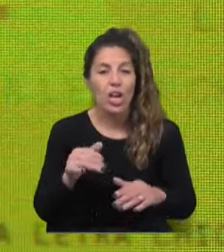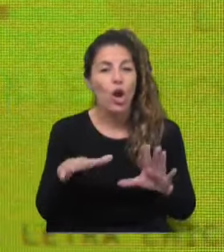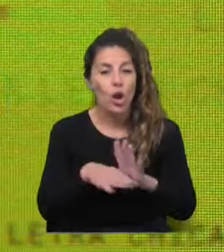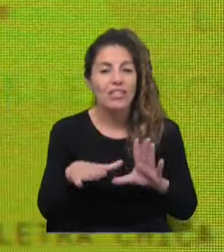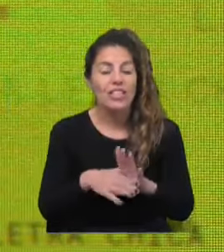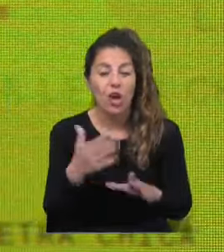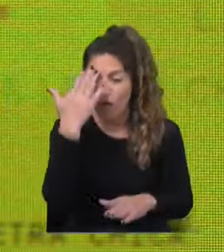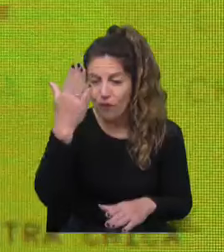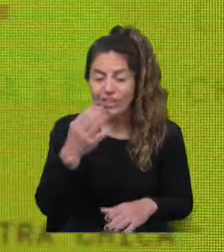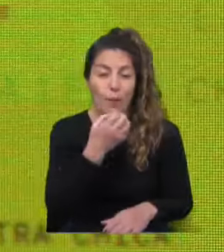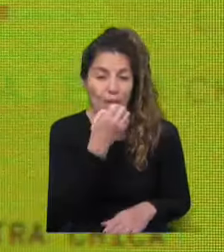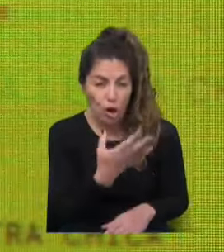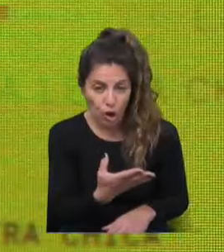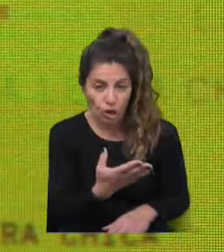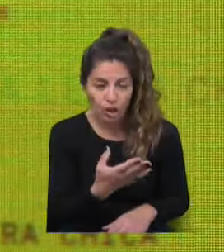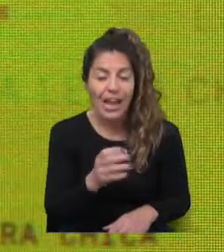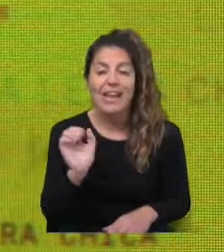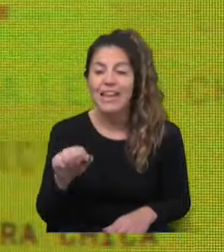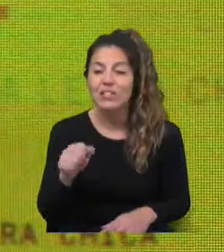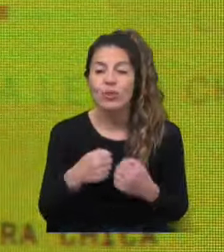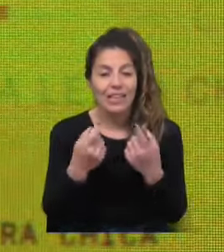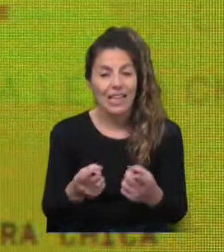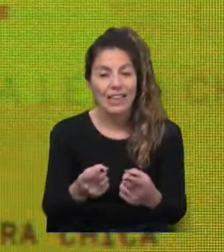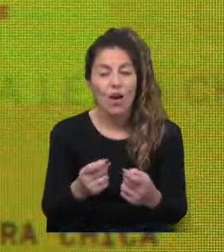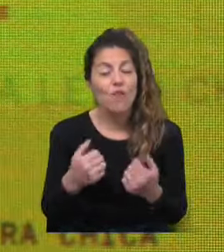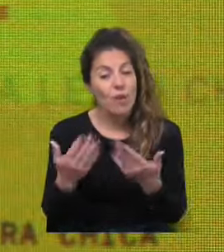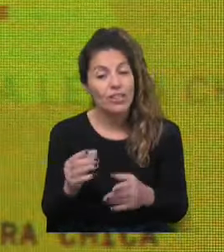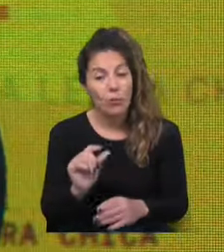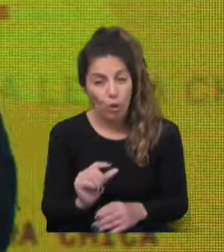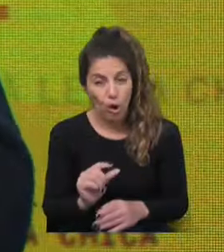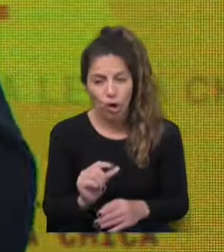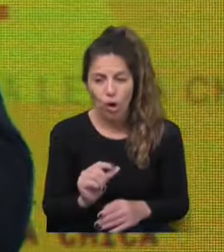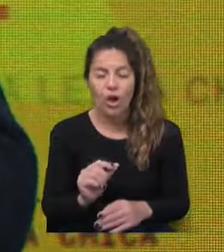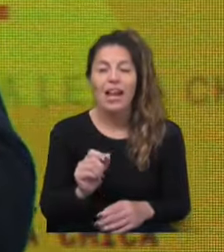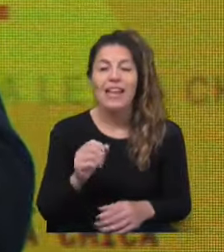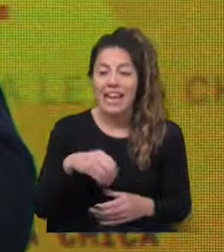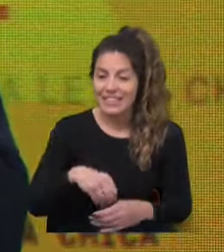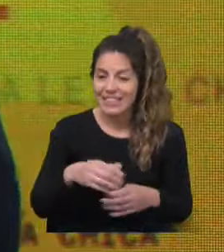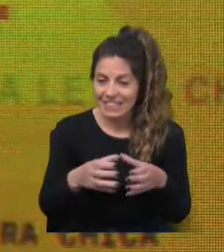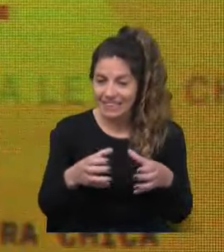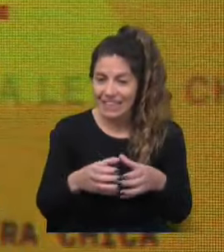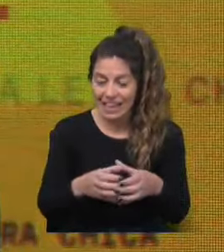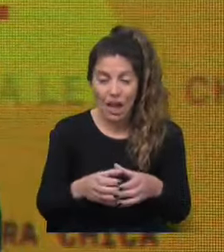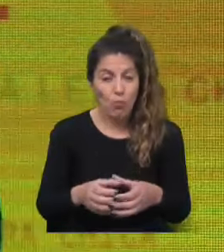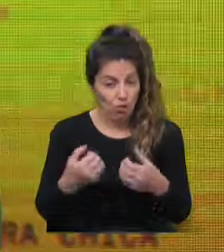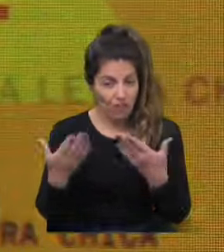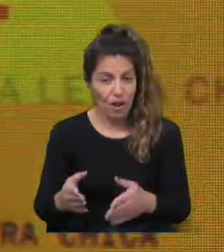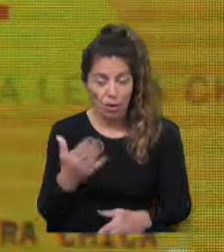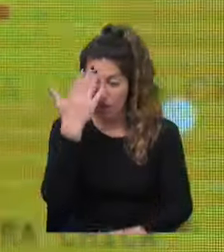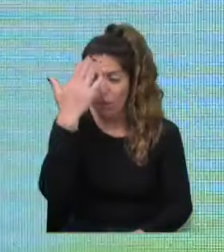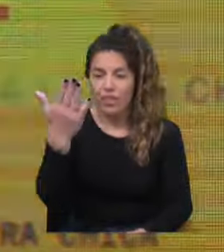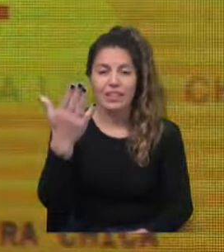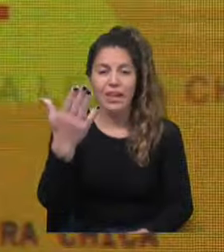con que el Frente está mejor, las encuestas le dan un leve favoritismo, las internas fueron muy a favor del Frente